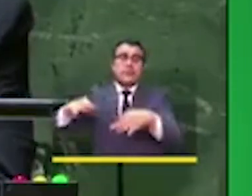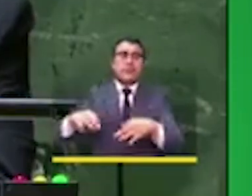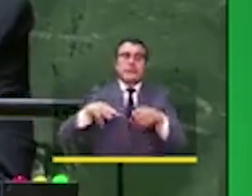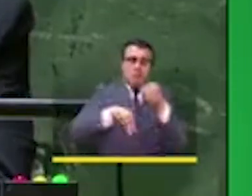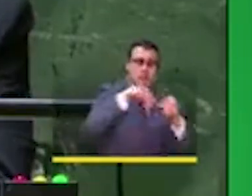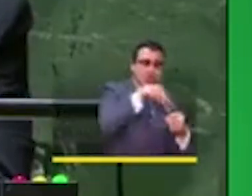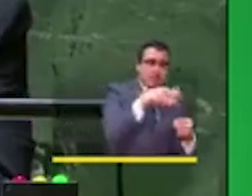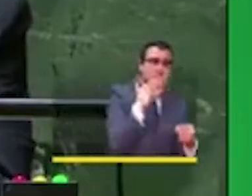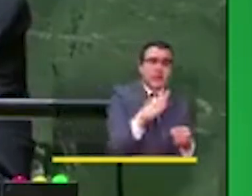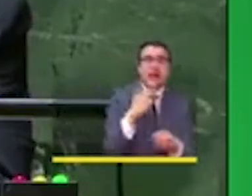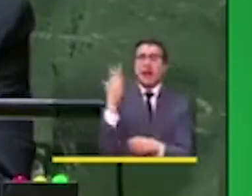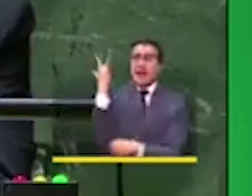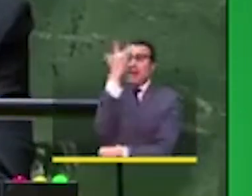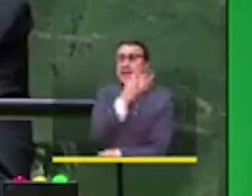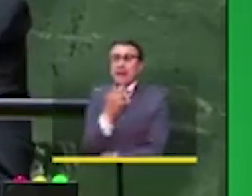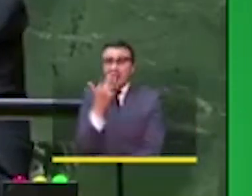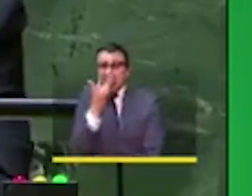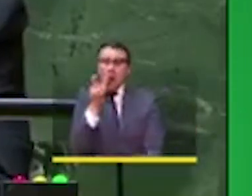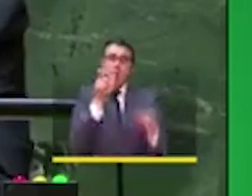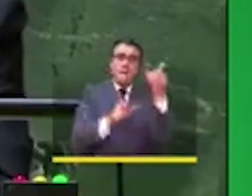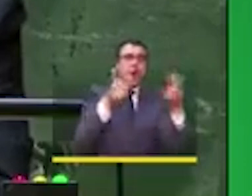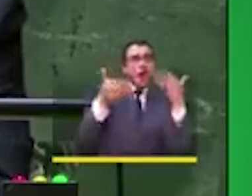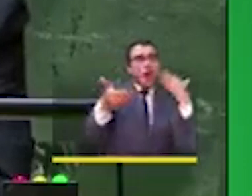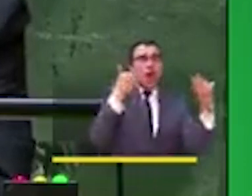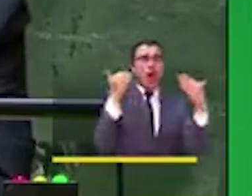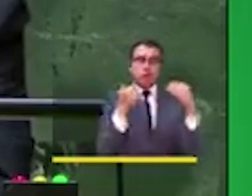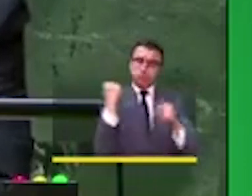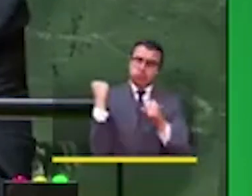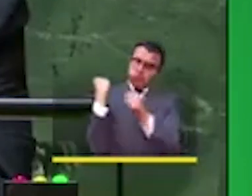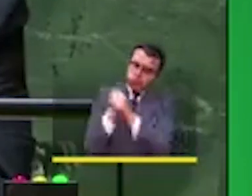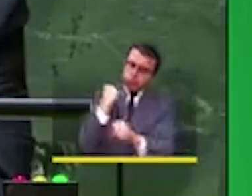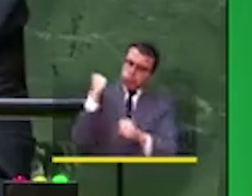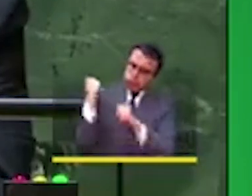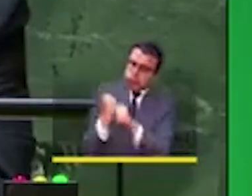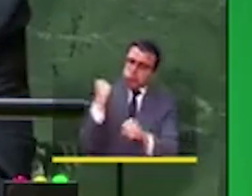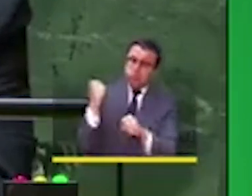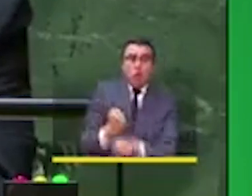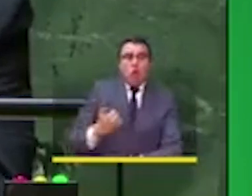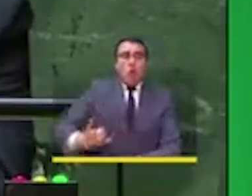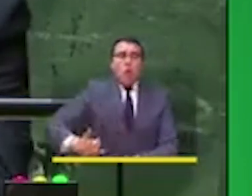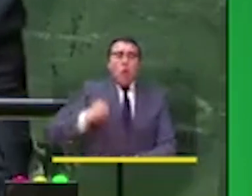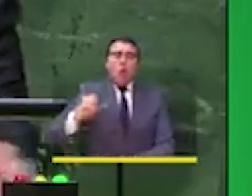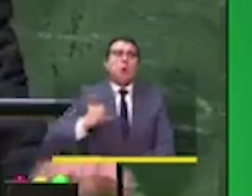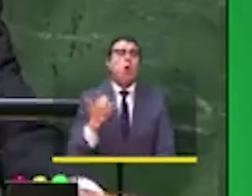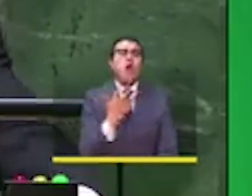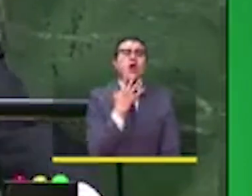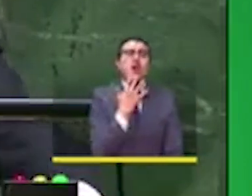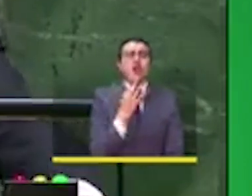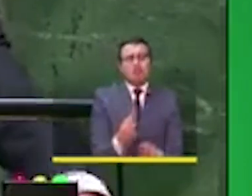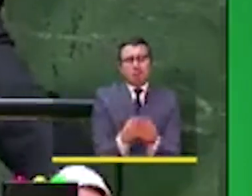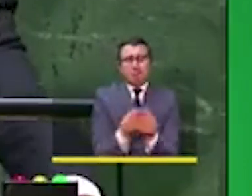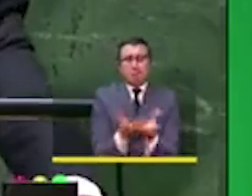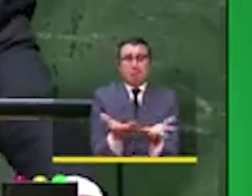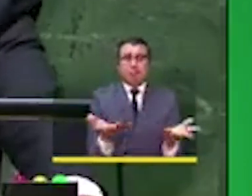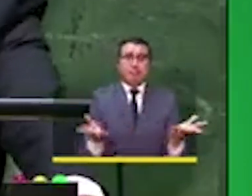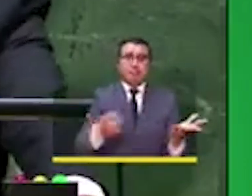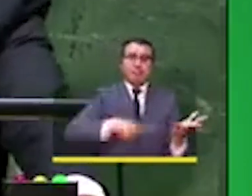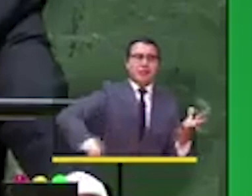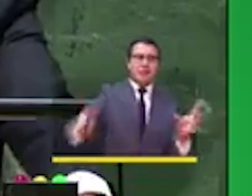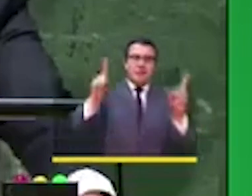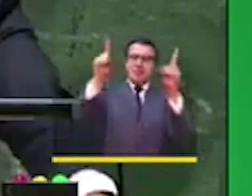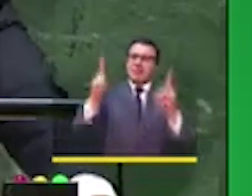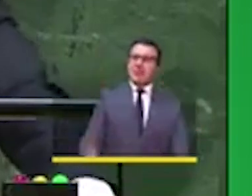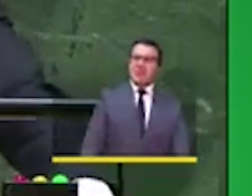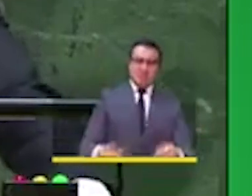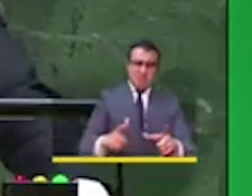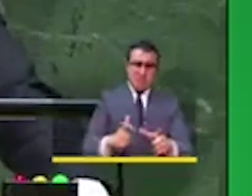negros, de gentes del campo y del martillo, de juventudes de todos los colores, decidió elegir